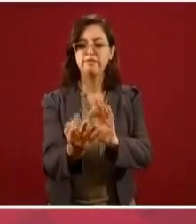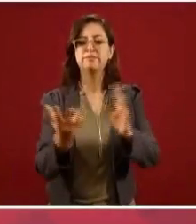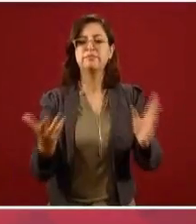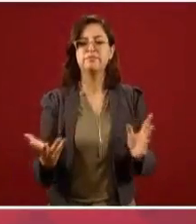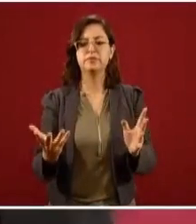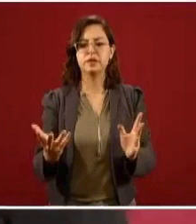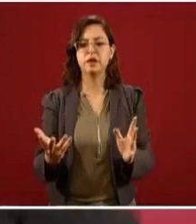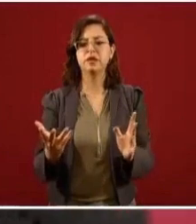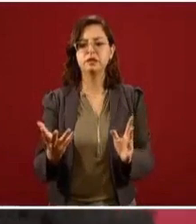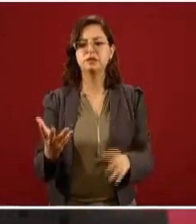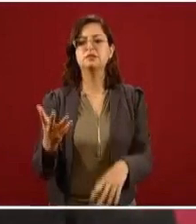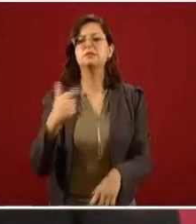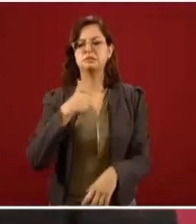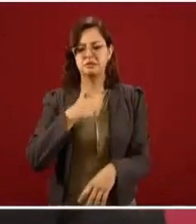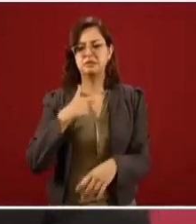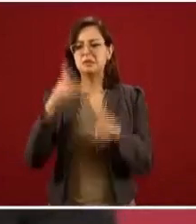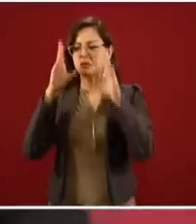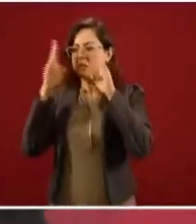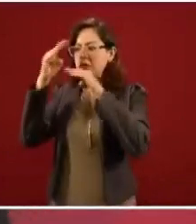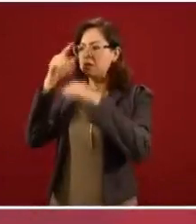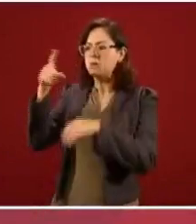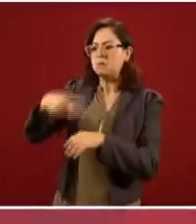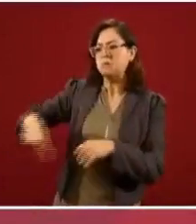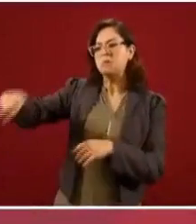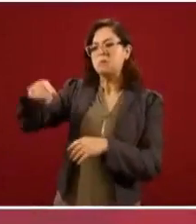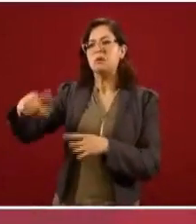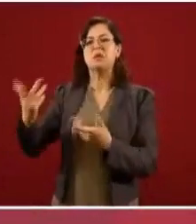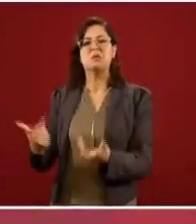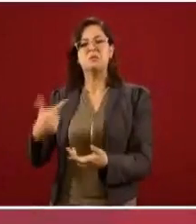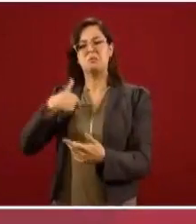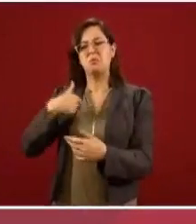Tengo diferencias con el conservadurismo.